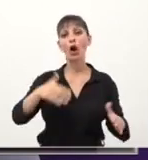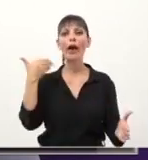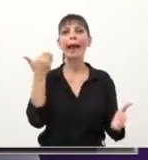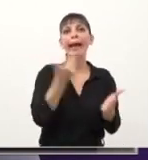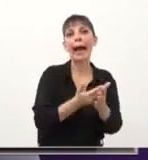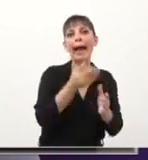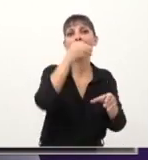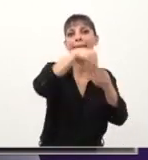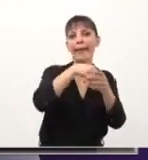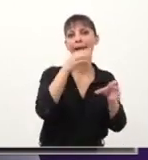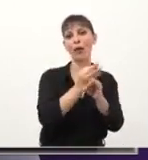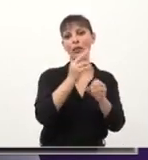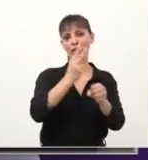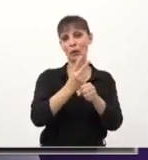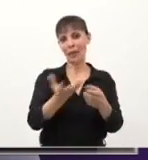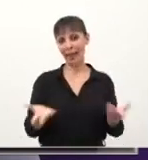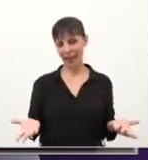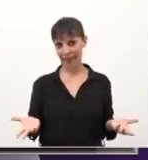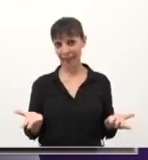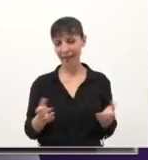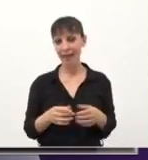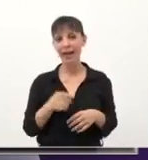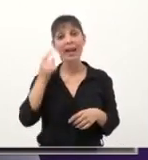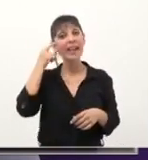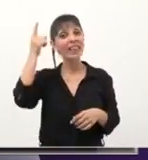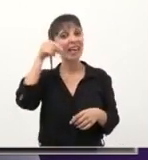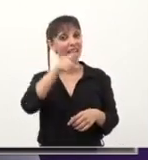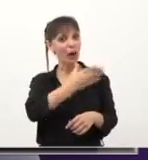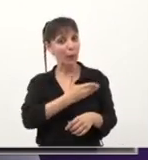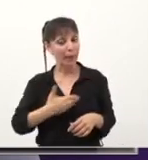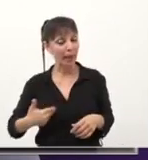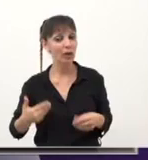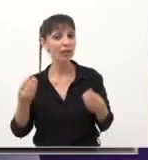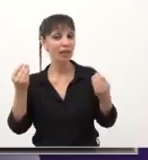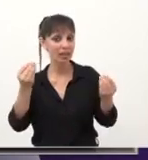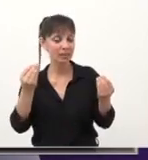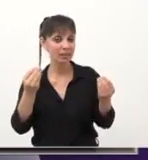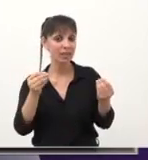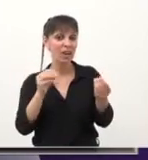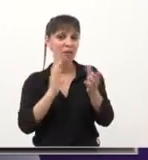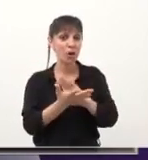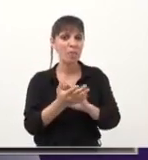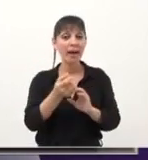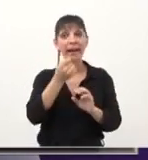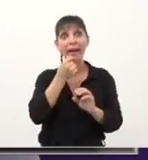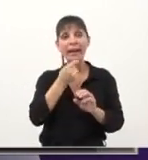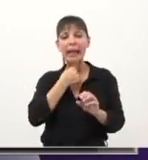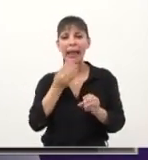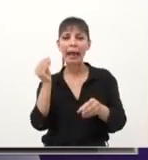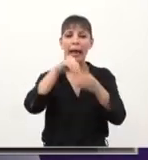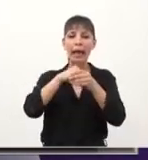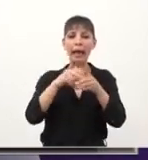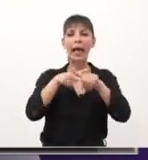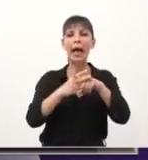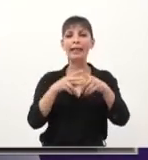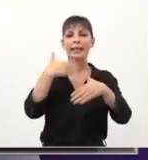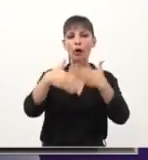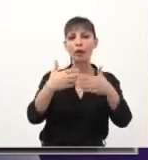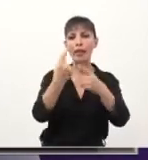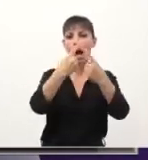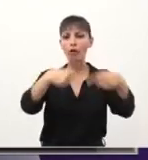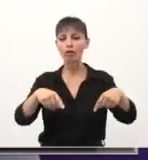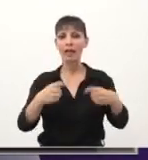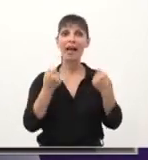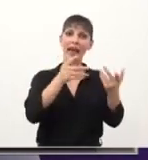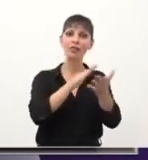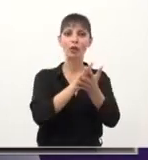secundaria. La idea del gobierno es creer justamente que incorporando robótica o programación se resuelve el